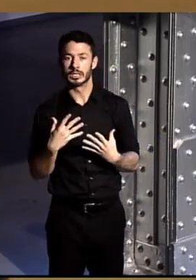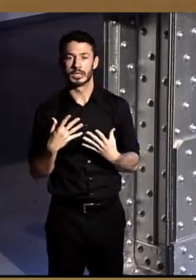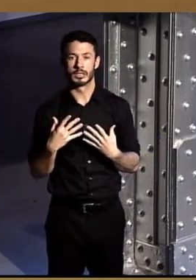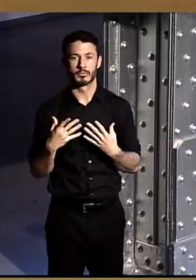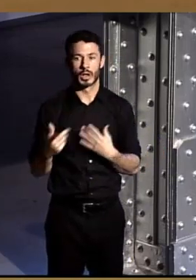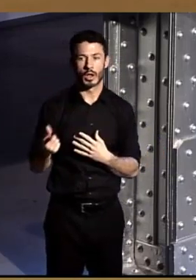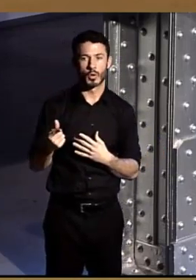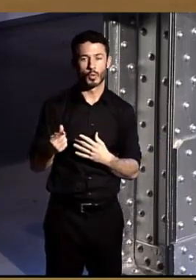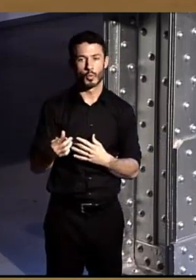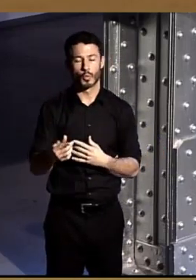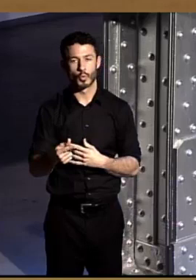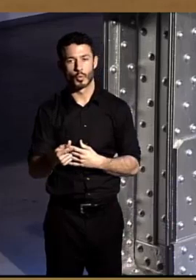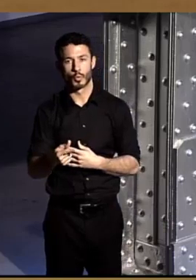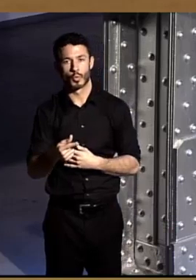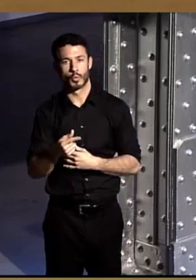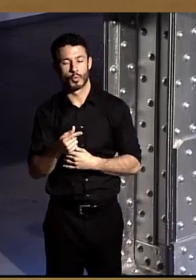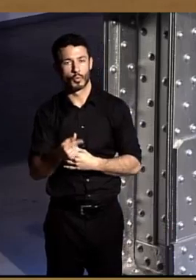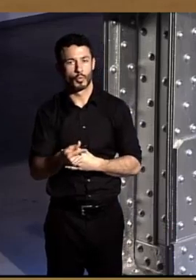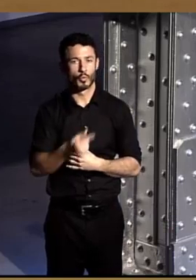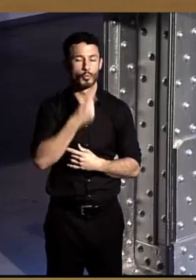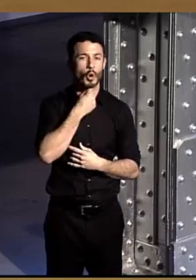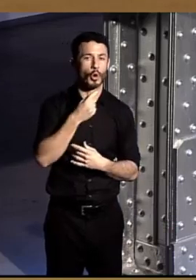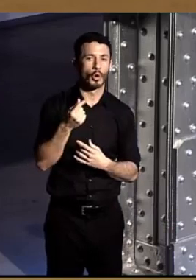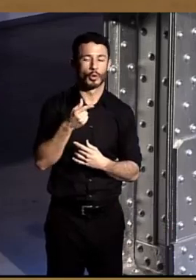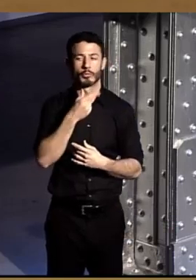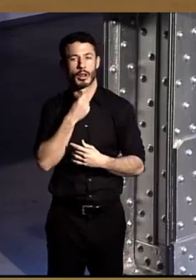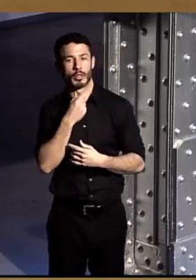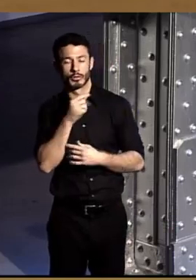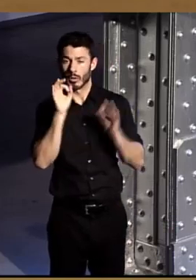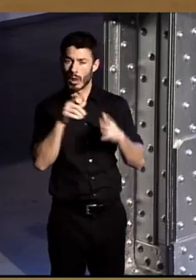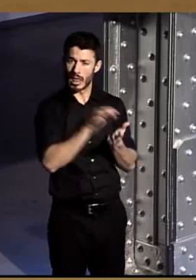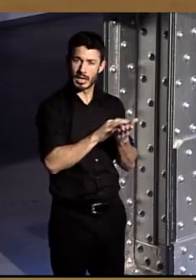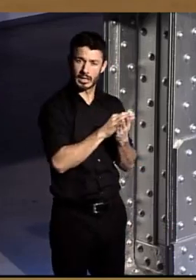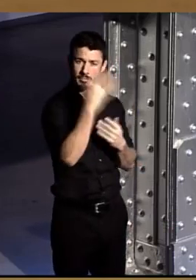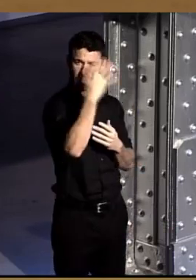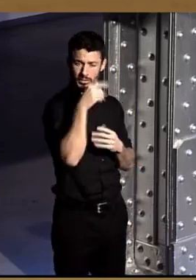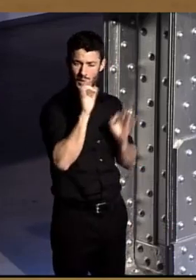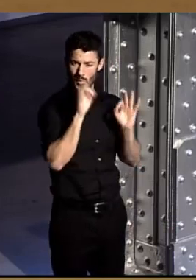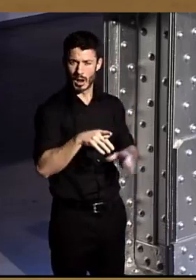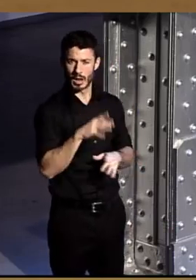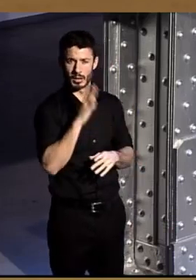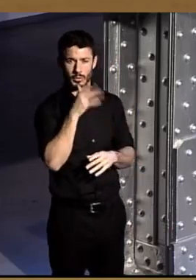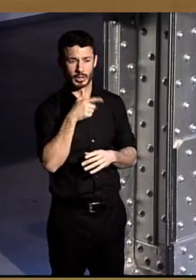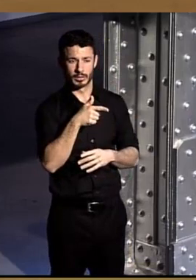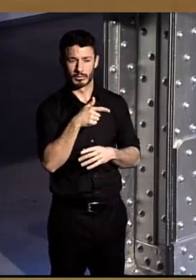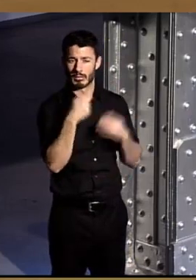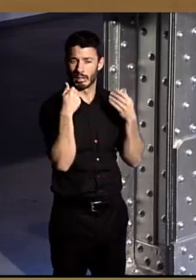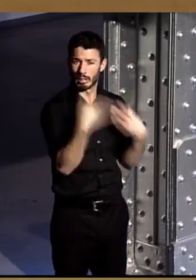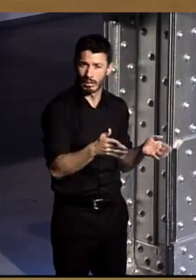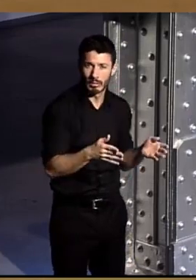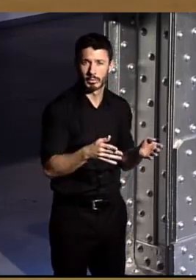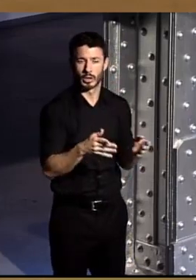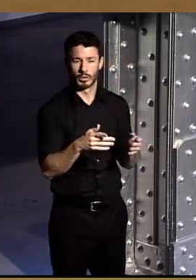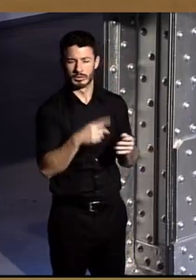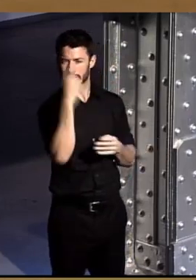siempre con humor, siempre como también en La isla misteriosa, que de repente están todos ahí abandonados pero nunca decae, todos saben que